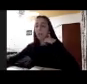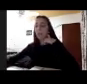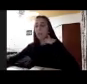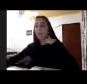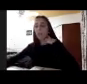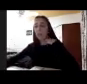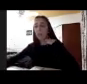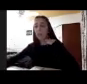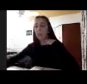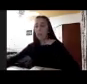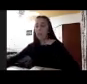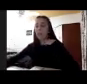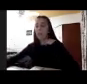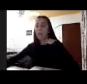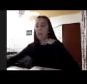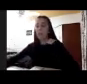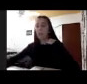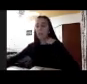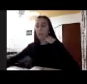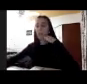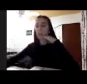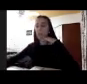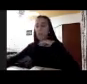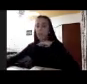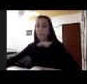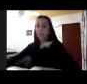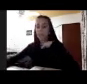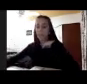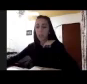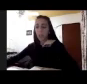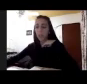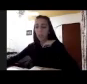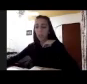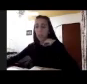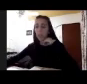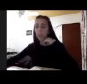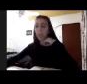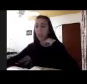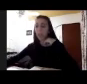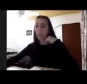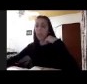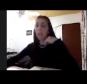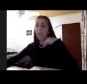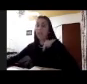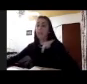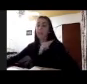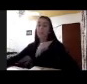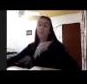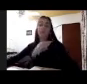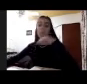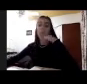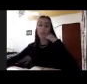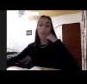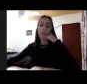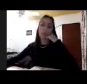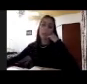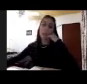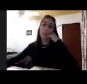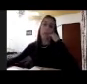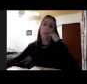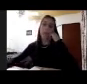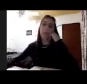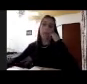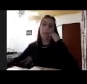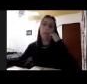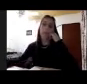es una agrupación y conexión, que demuestra una misma realidad social y económica. Están en un determinado territorio